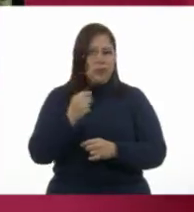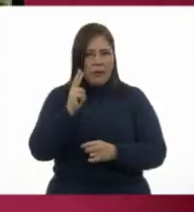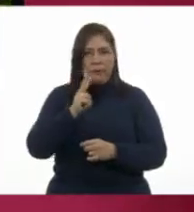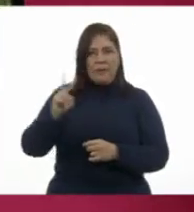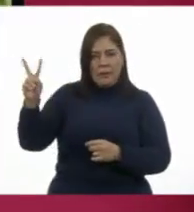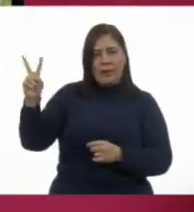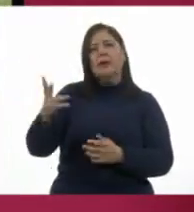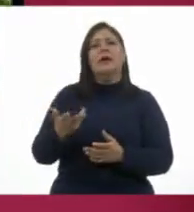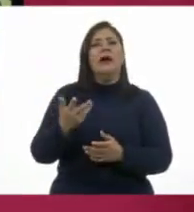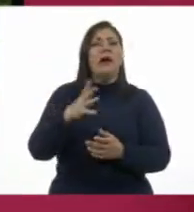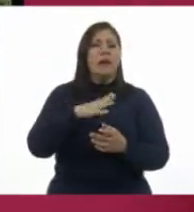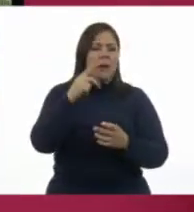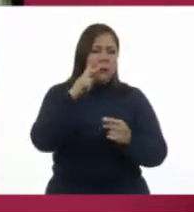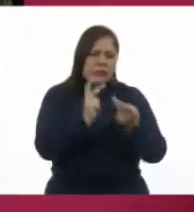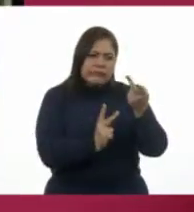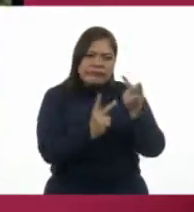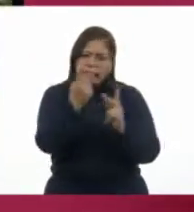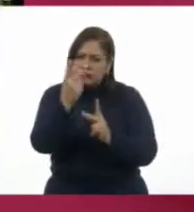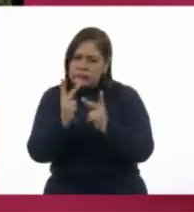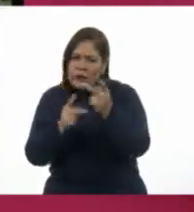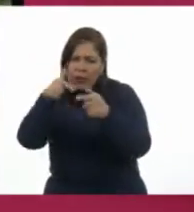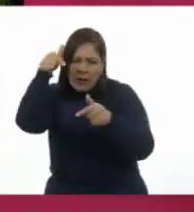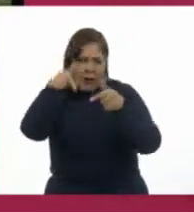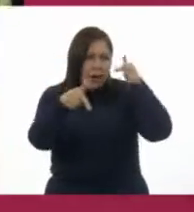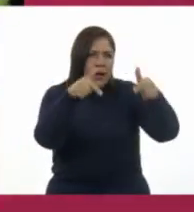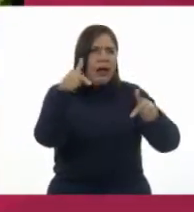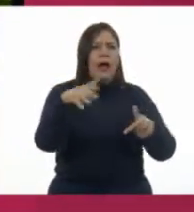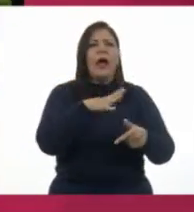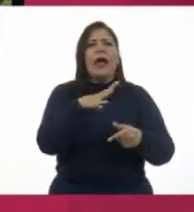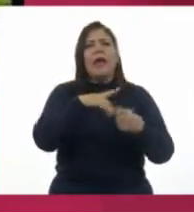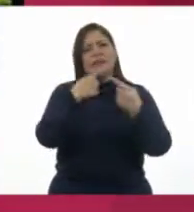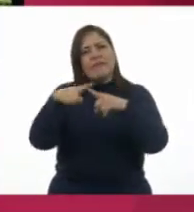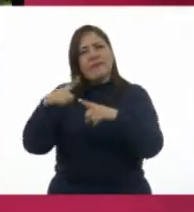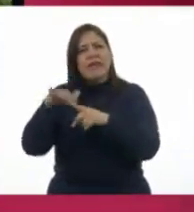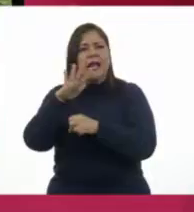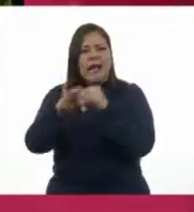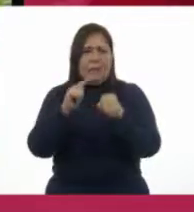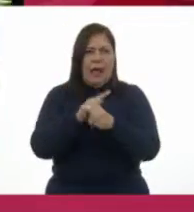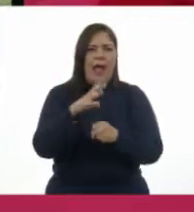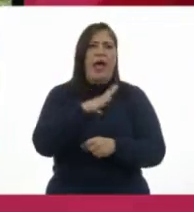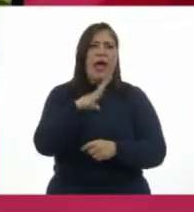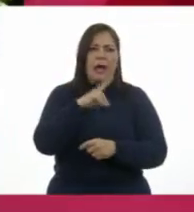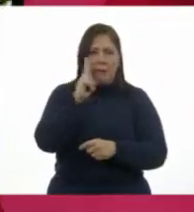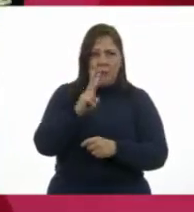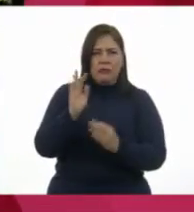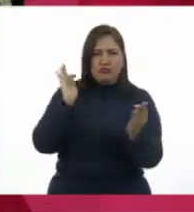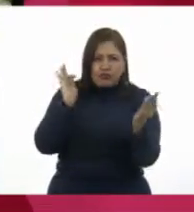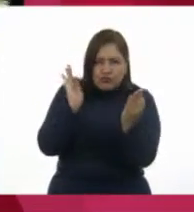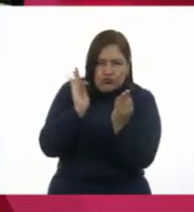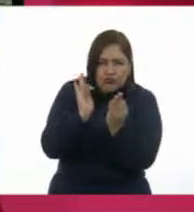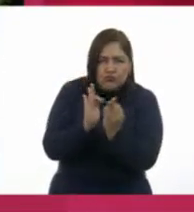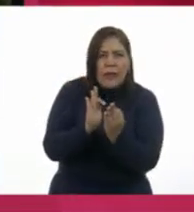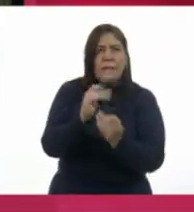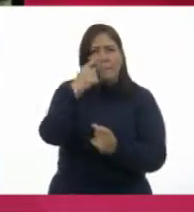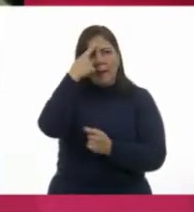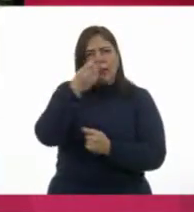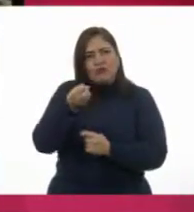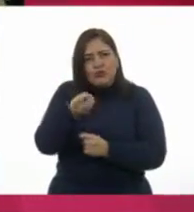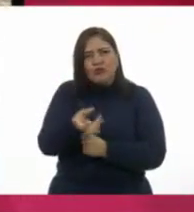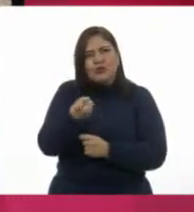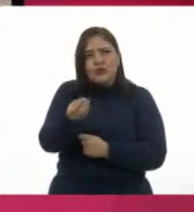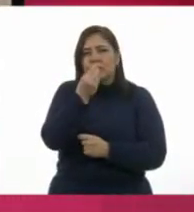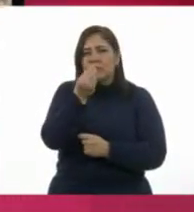Entre las plantas del huerto tenemos a nuestros animalitos. Vamos acercándonos para darles de